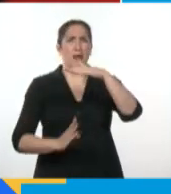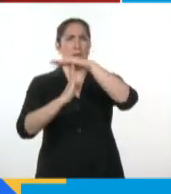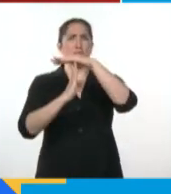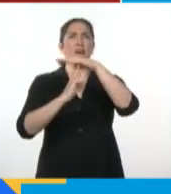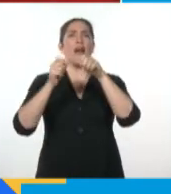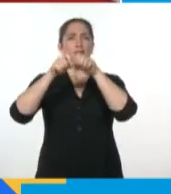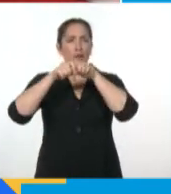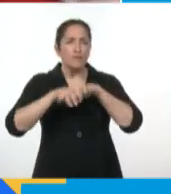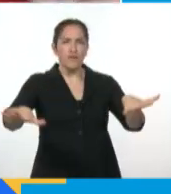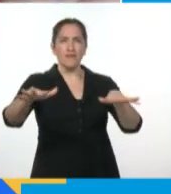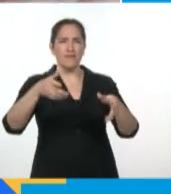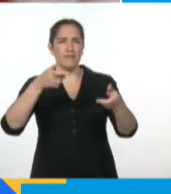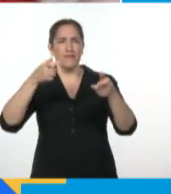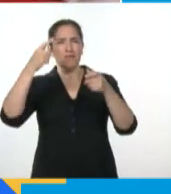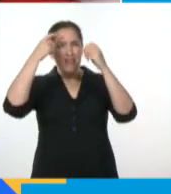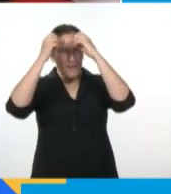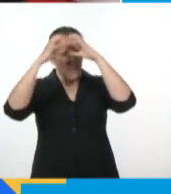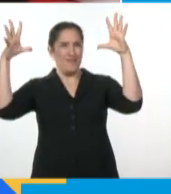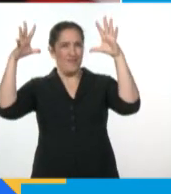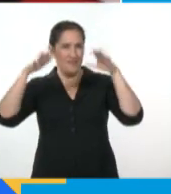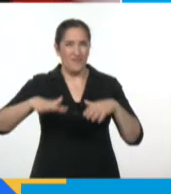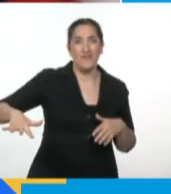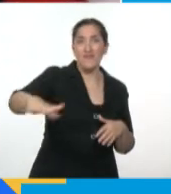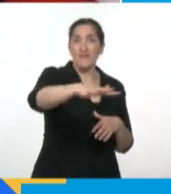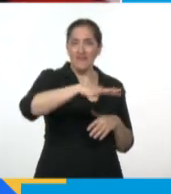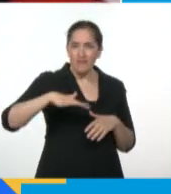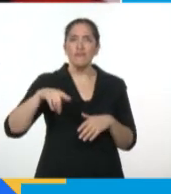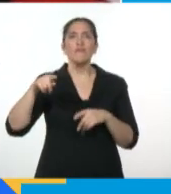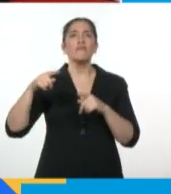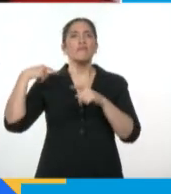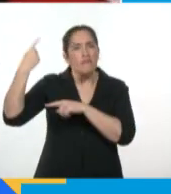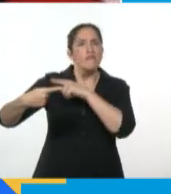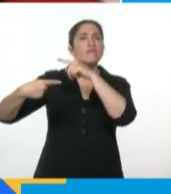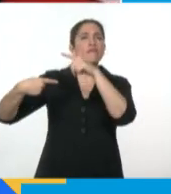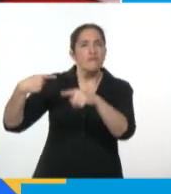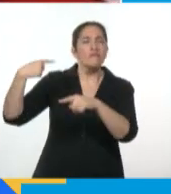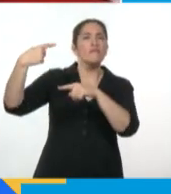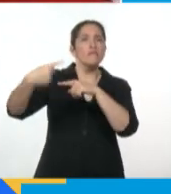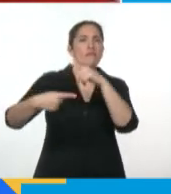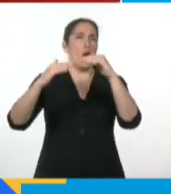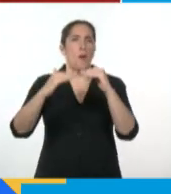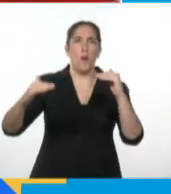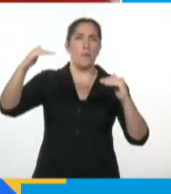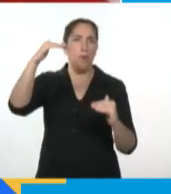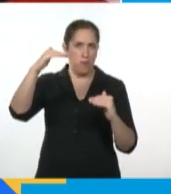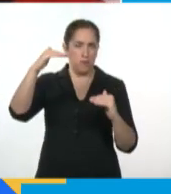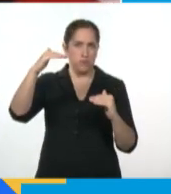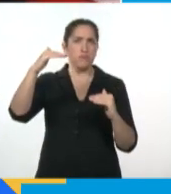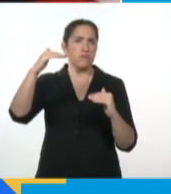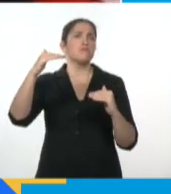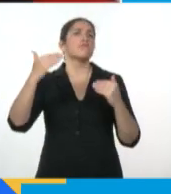cual se establecen esos rituales diferenciales jerarquizados, ¿no? Asuntos